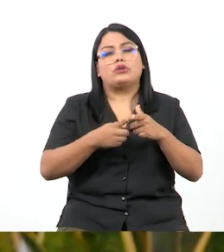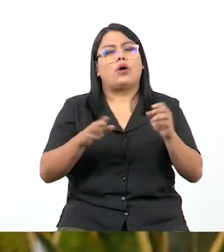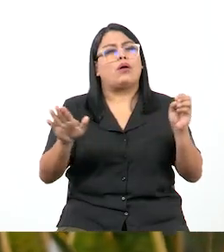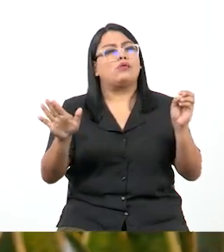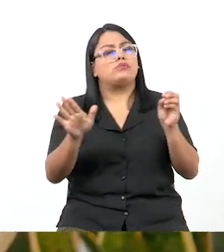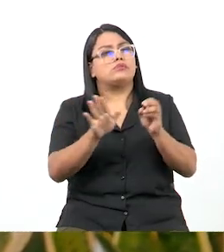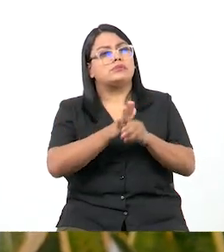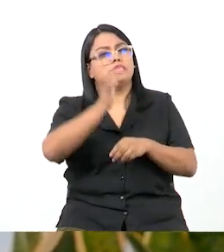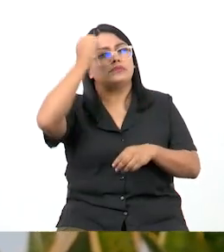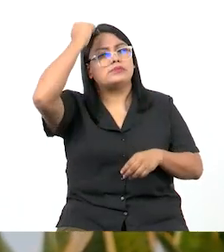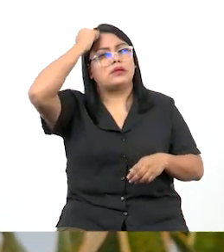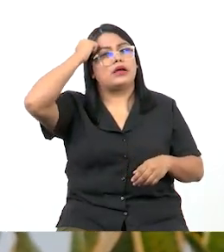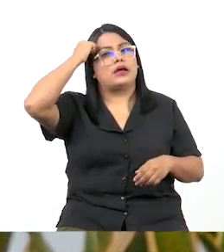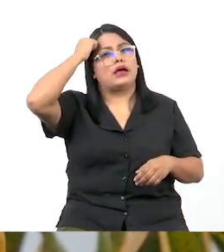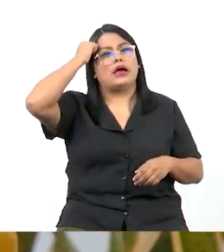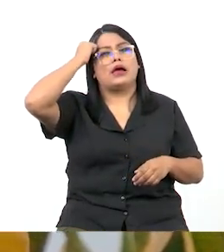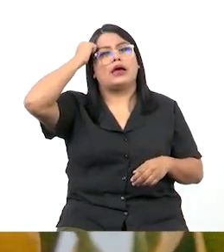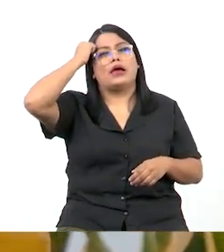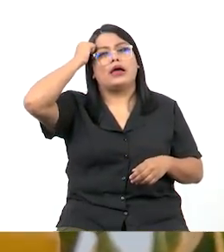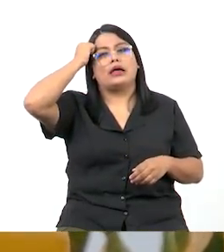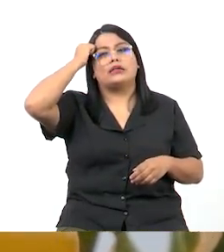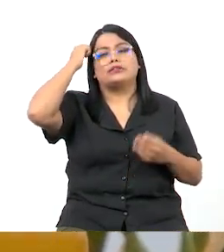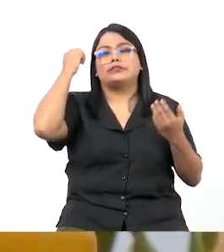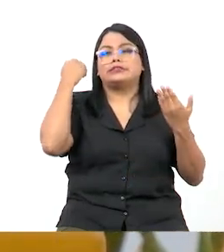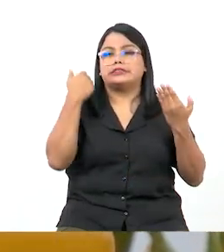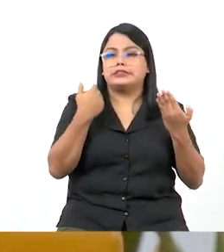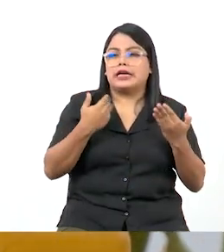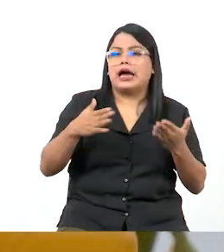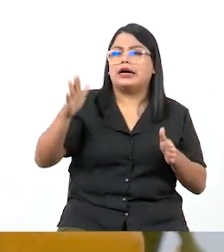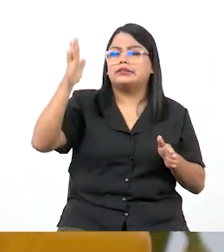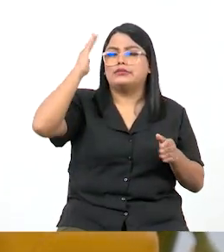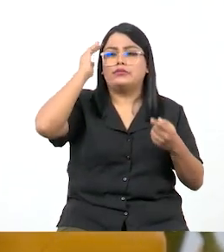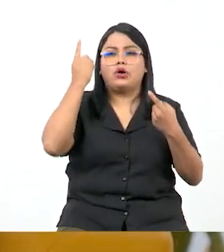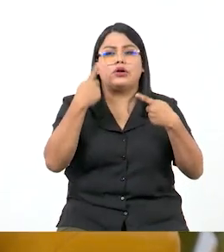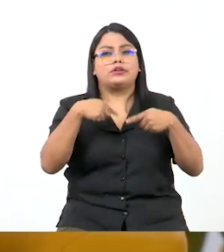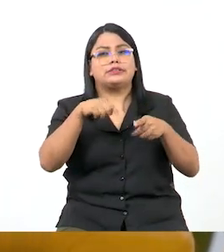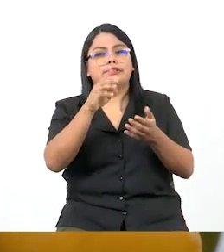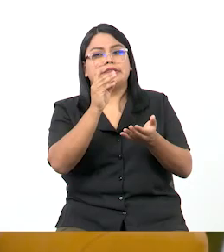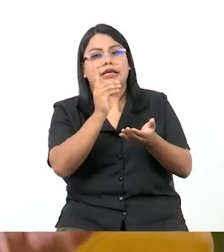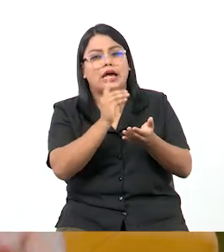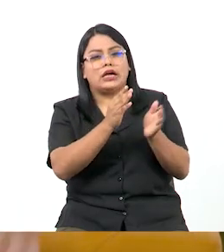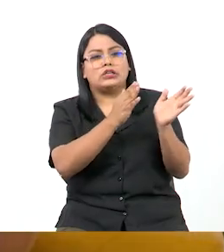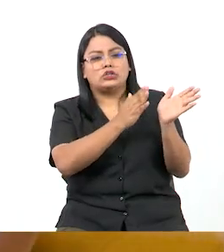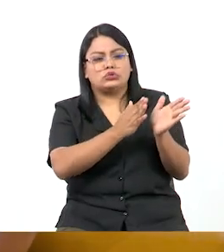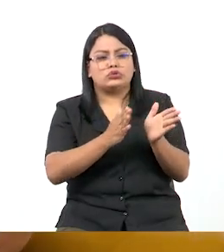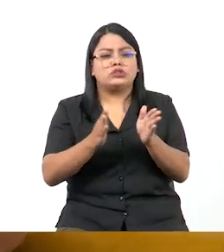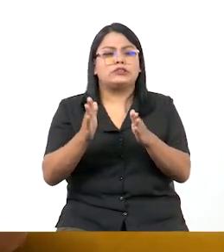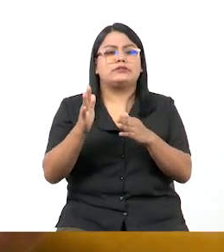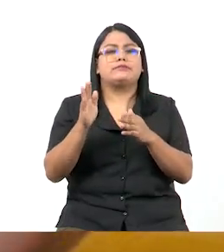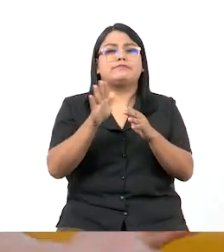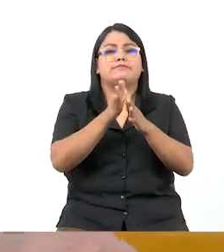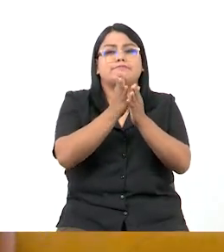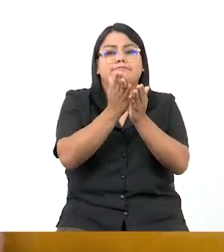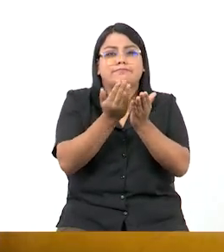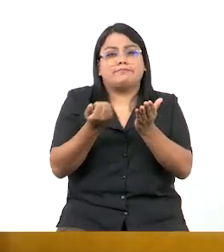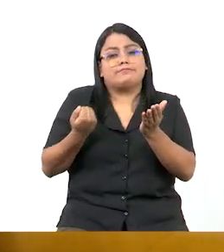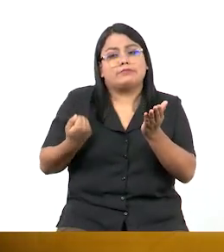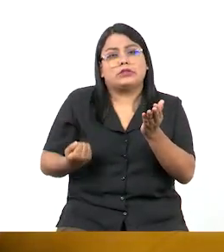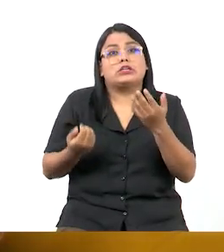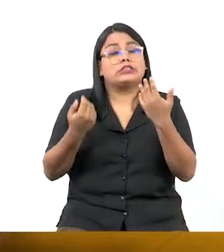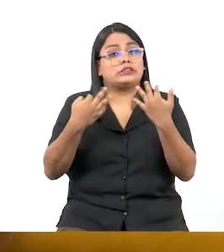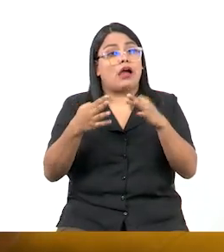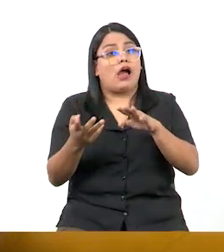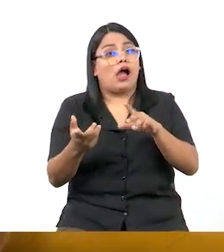Bueno, Oliver, entonces, con todo lo que hemos aprendido este día, ya conocemos la secuencia didáctica, la estructura del libro,